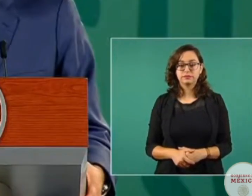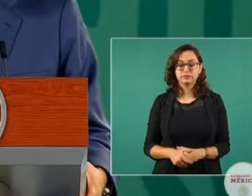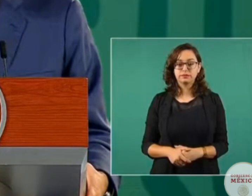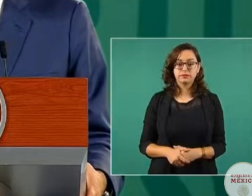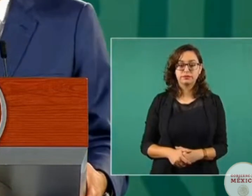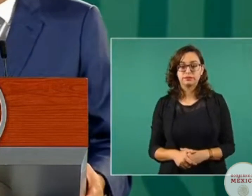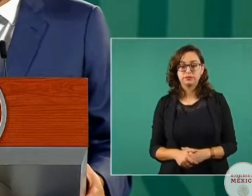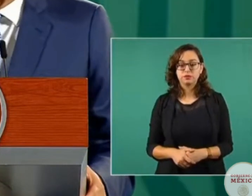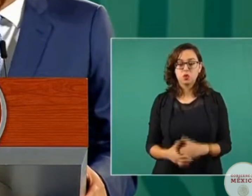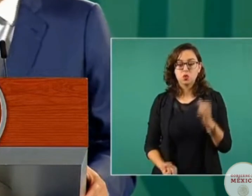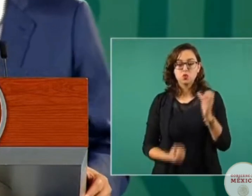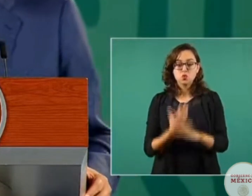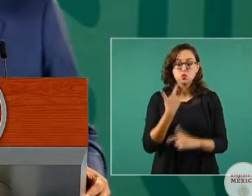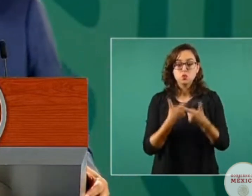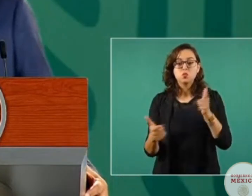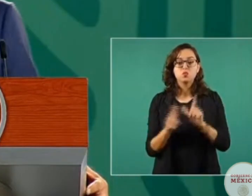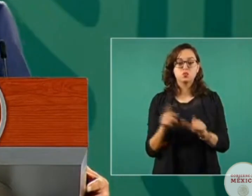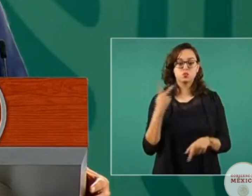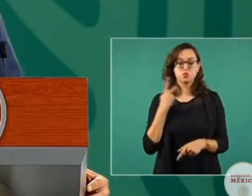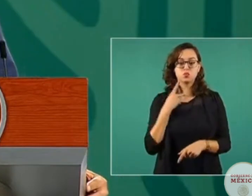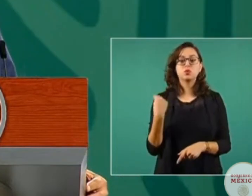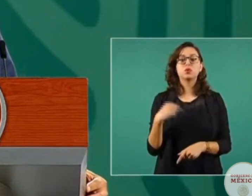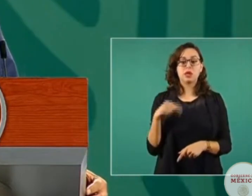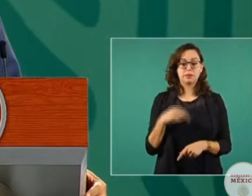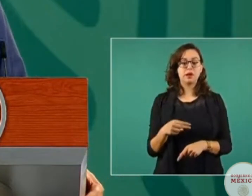¿Cómo se llama el nuevo partido?